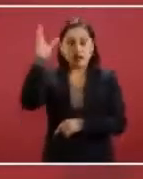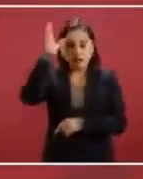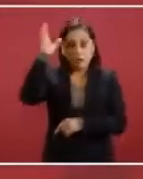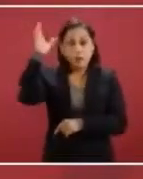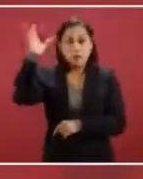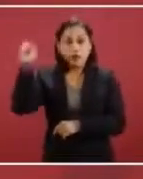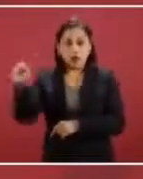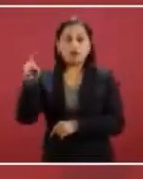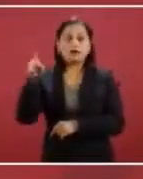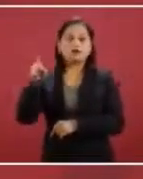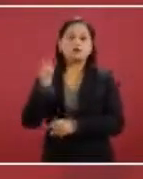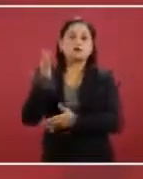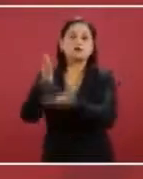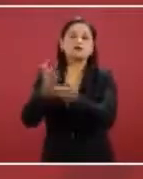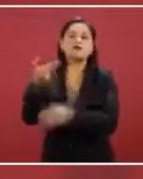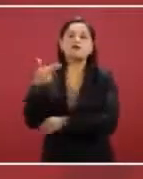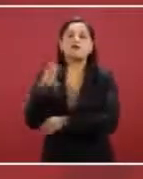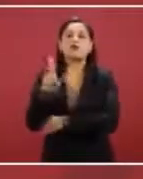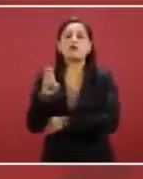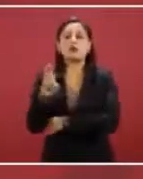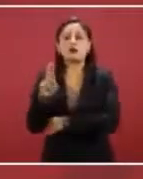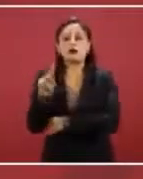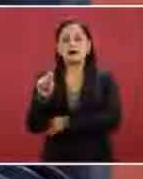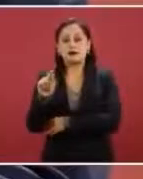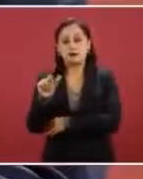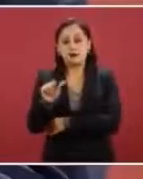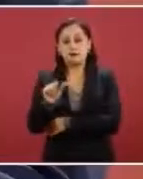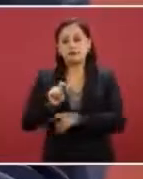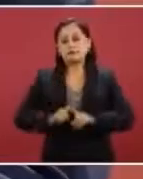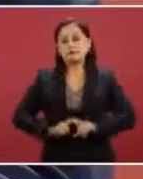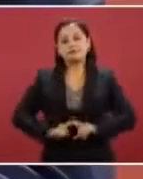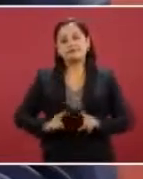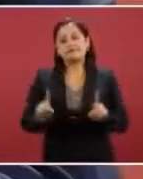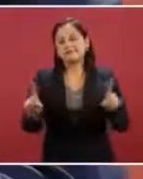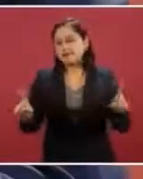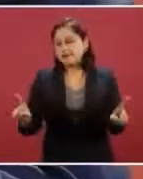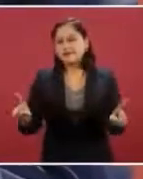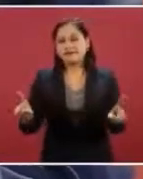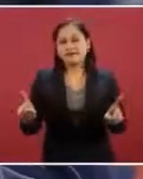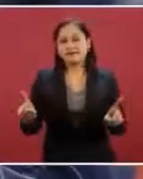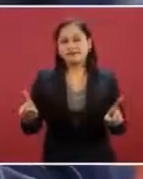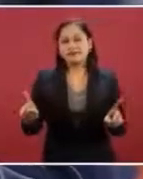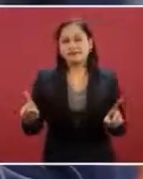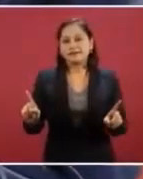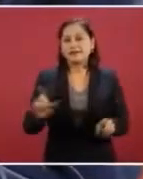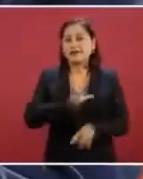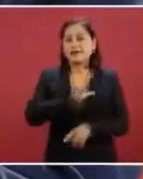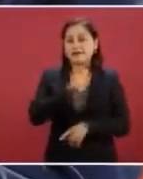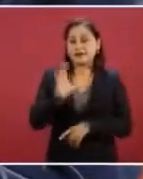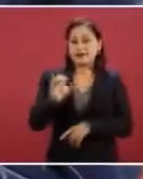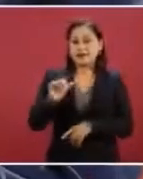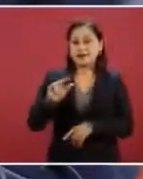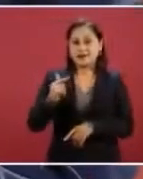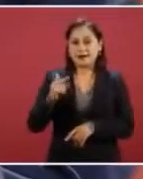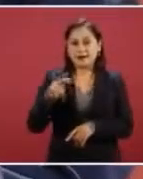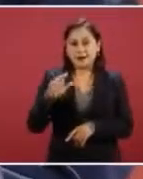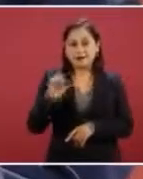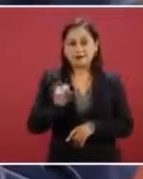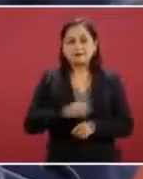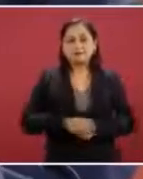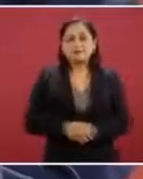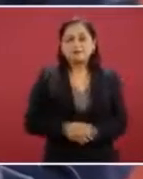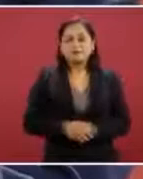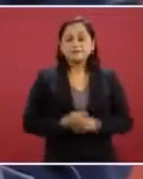Entonces, el general Ángeles, una cosa totalmente diferente, distinta. Cuando está con